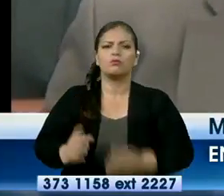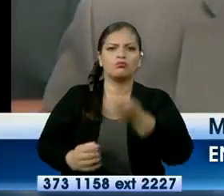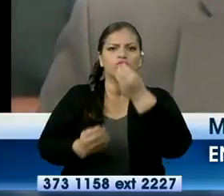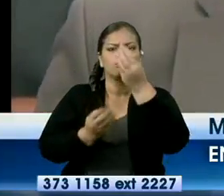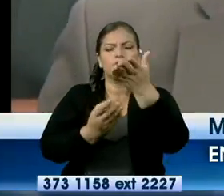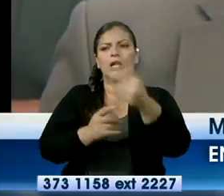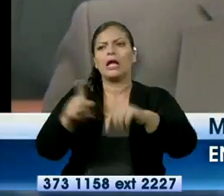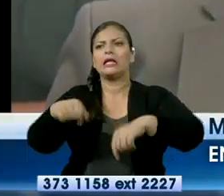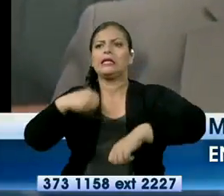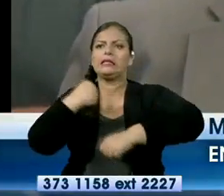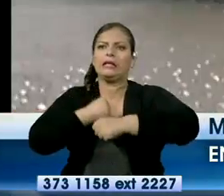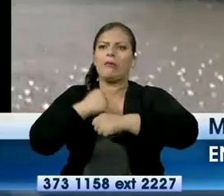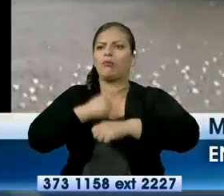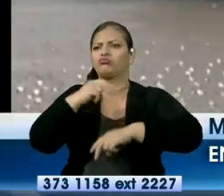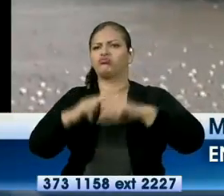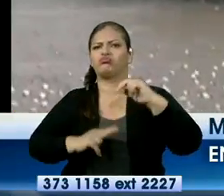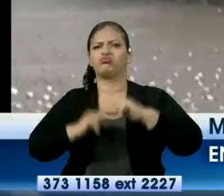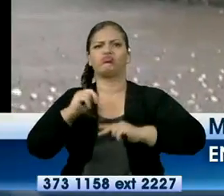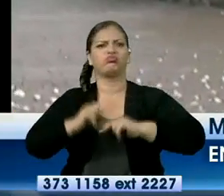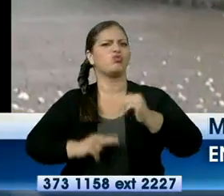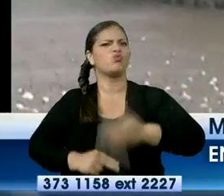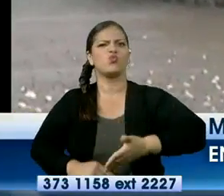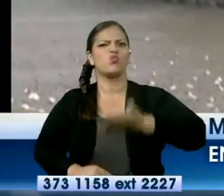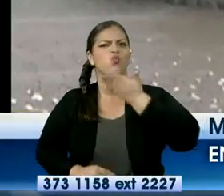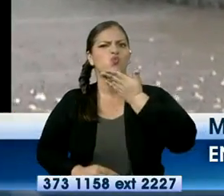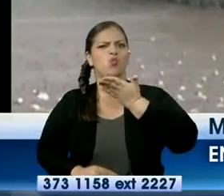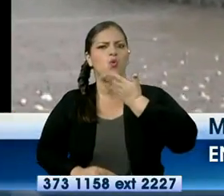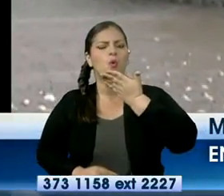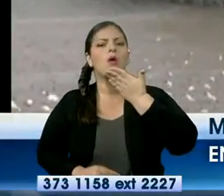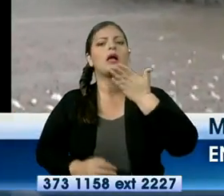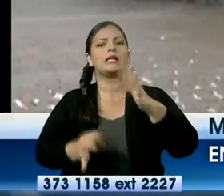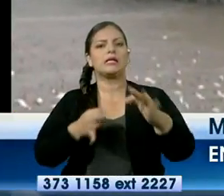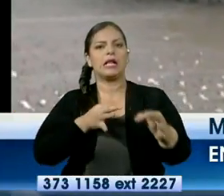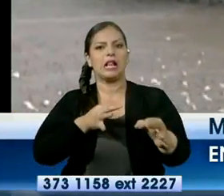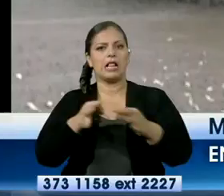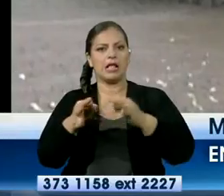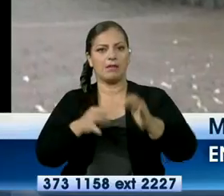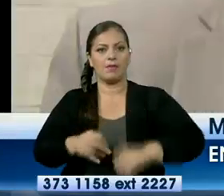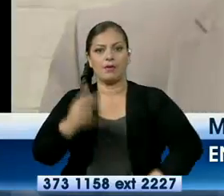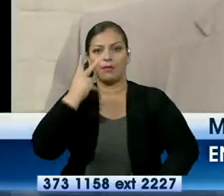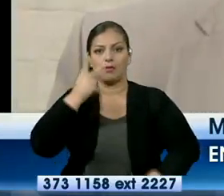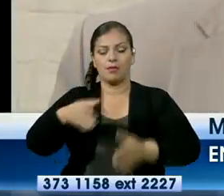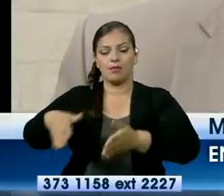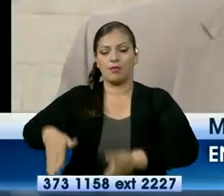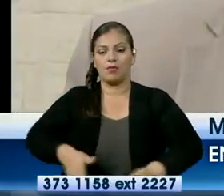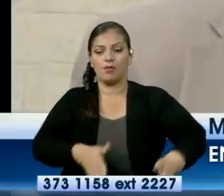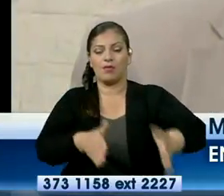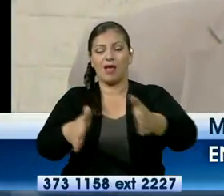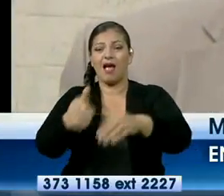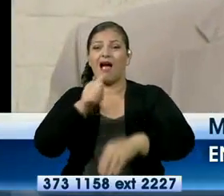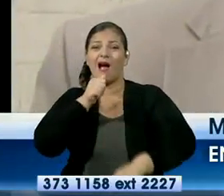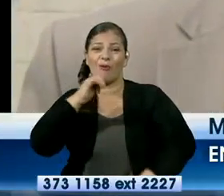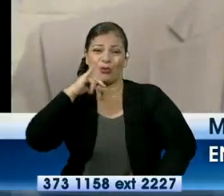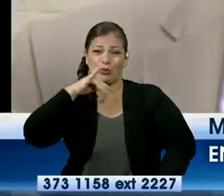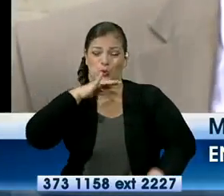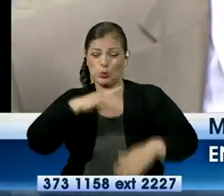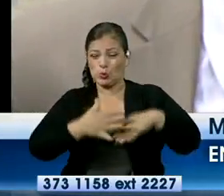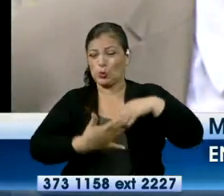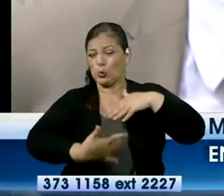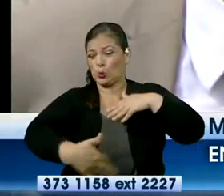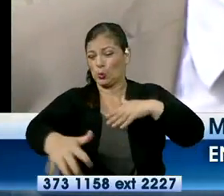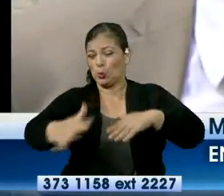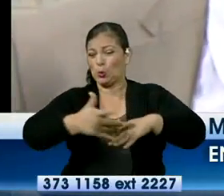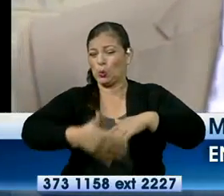obras, así como otros puntos de importancia en la zona. Hizo una limpieza de canales de más de 2 kilómetros, limpieza en los sumideros,